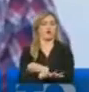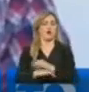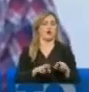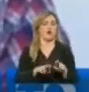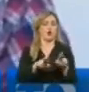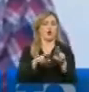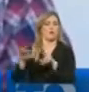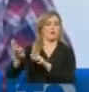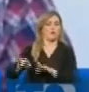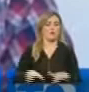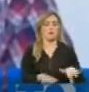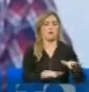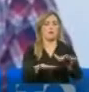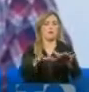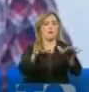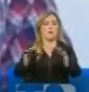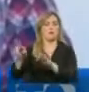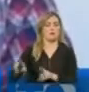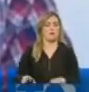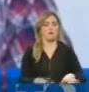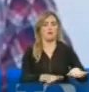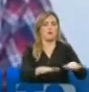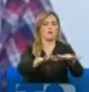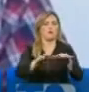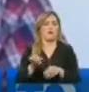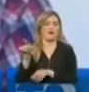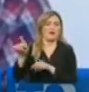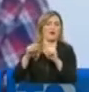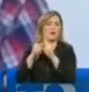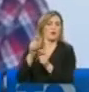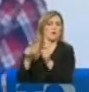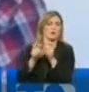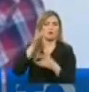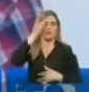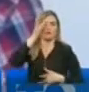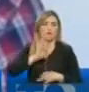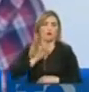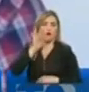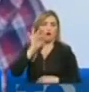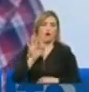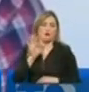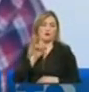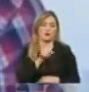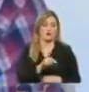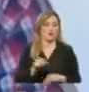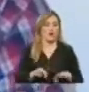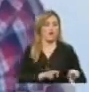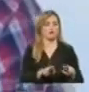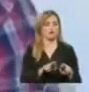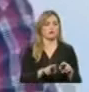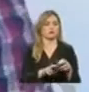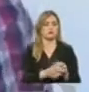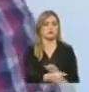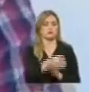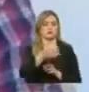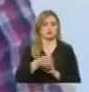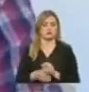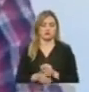a los ríos, existiría también un potencial mecanismo para que otras especies